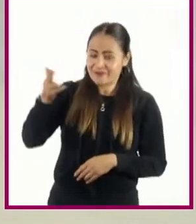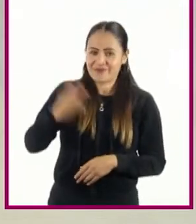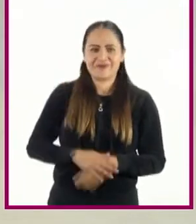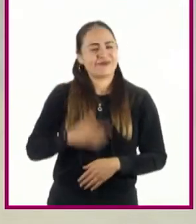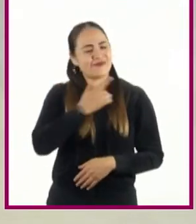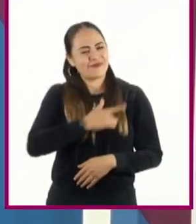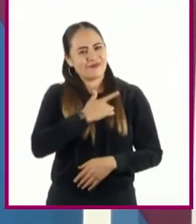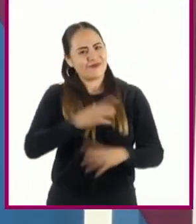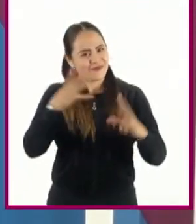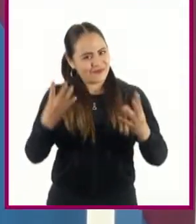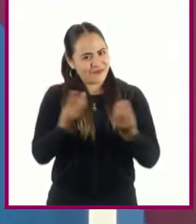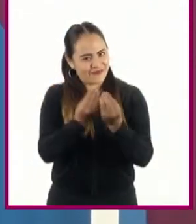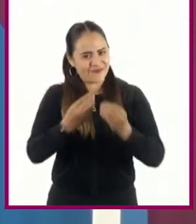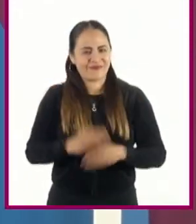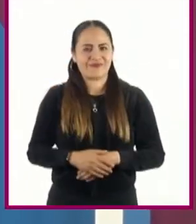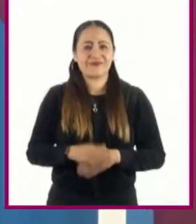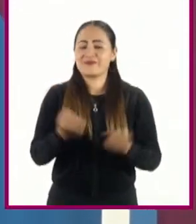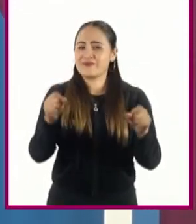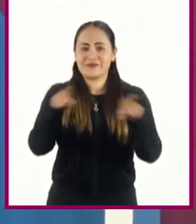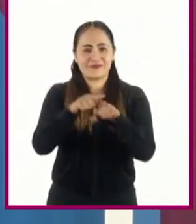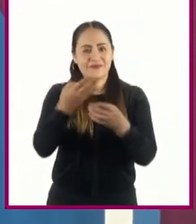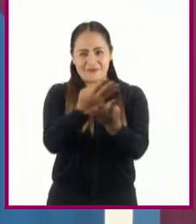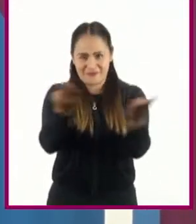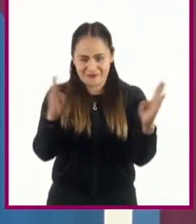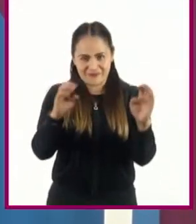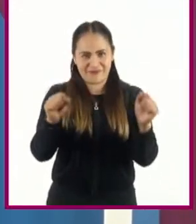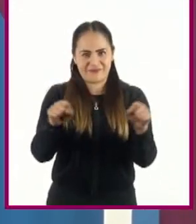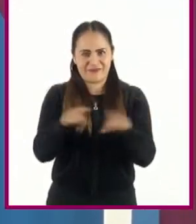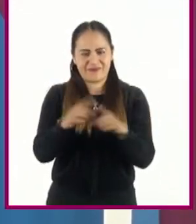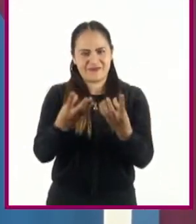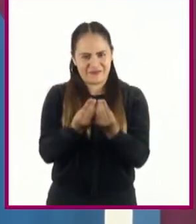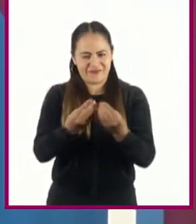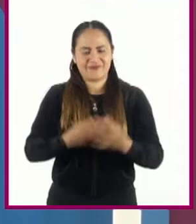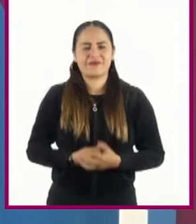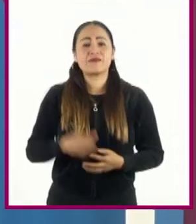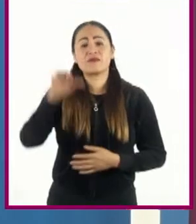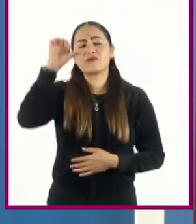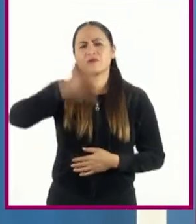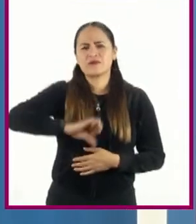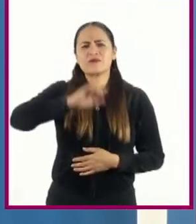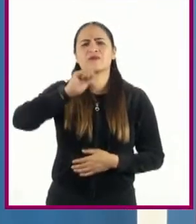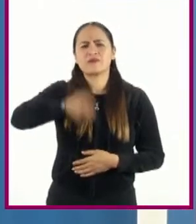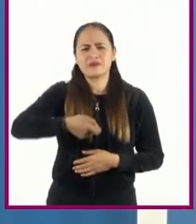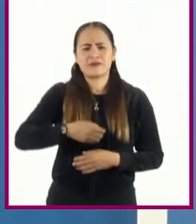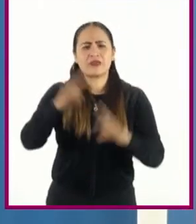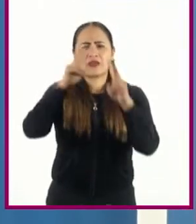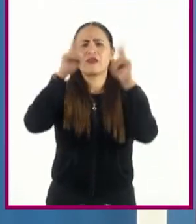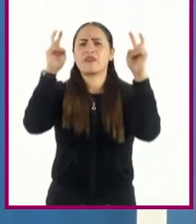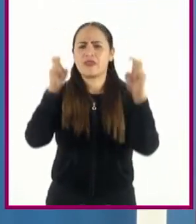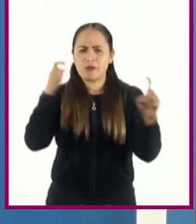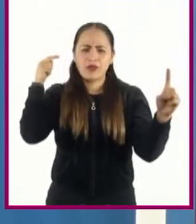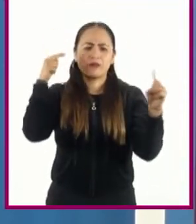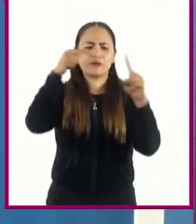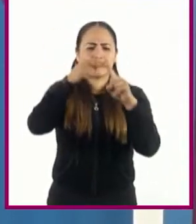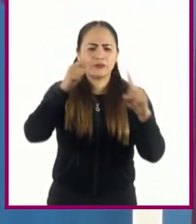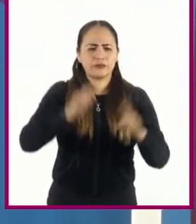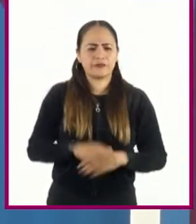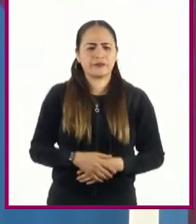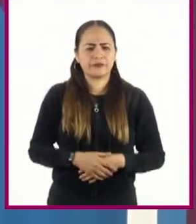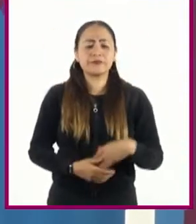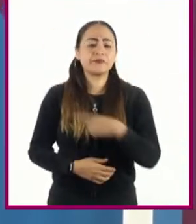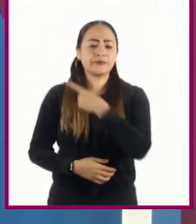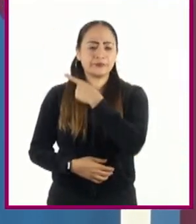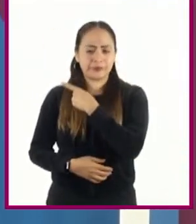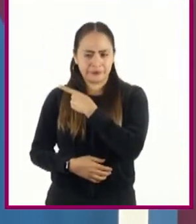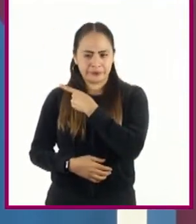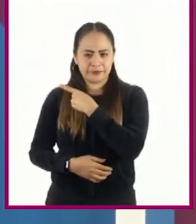contigo, Nadia. Y con todos ustedes. En esta ocasión, nuestro tema se titula ¿Cómo aplico la